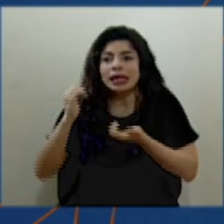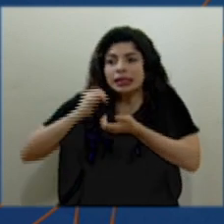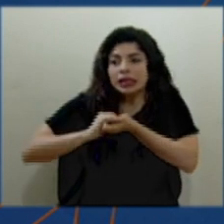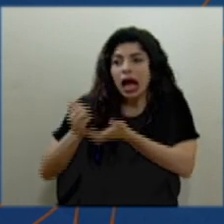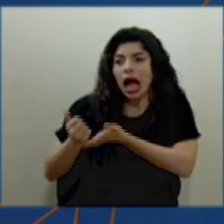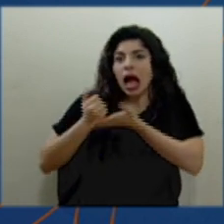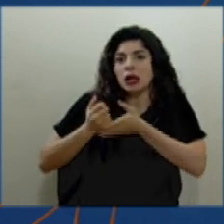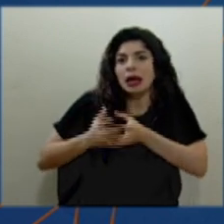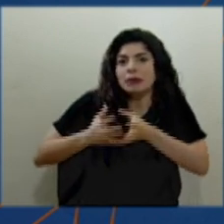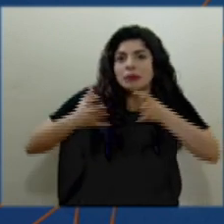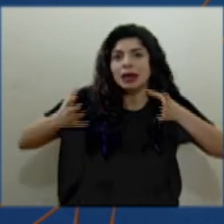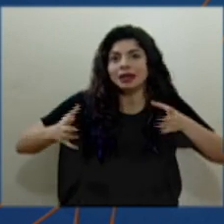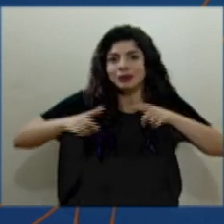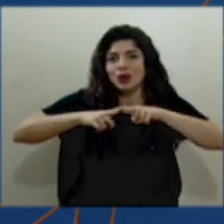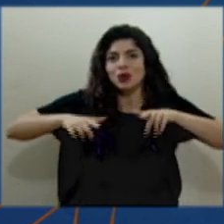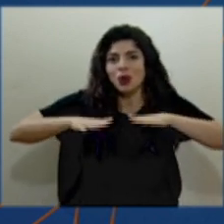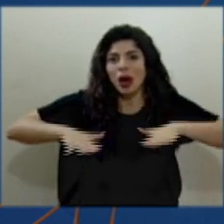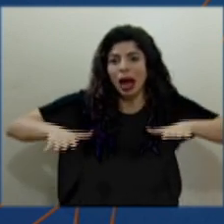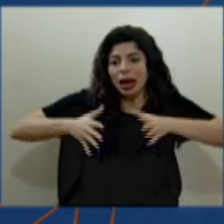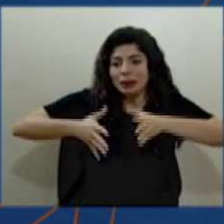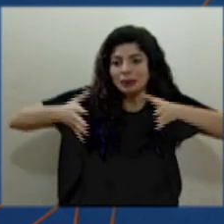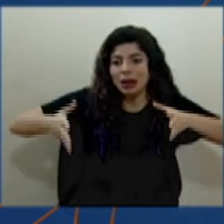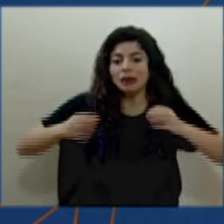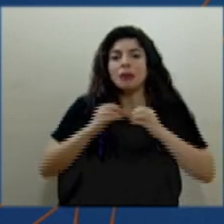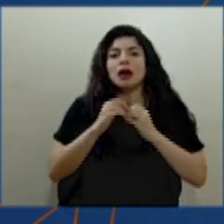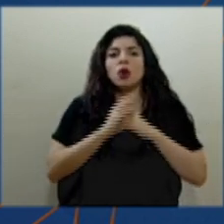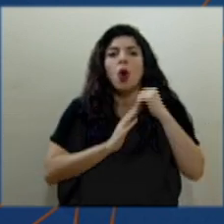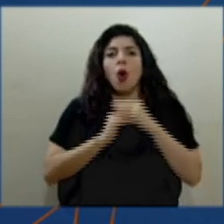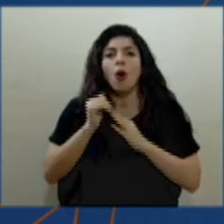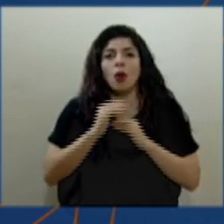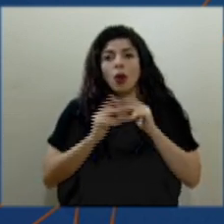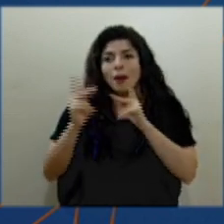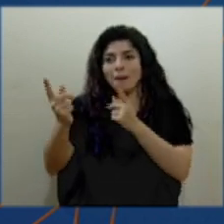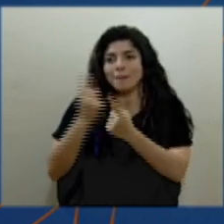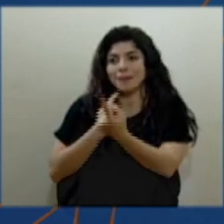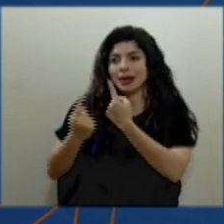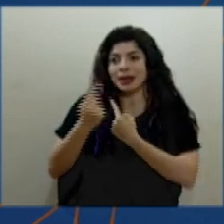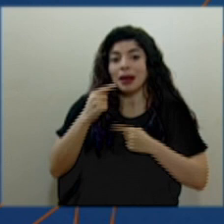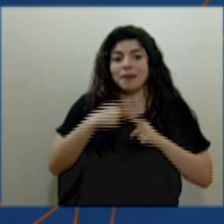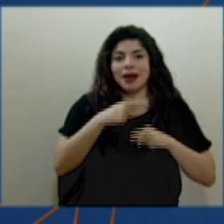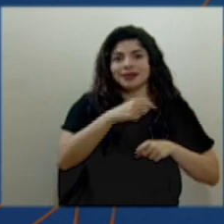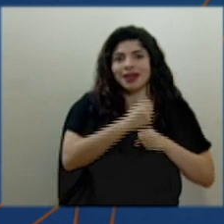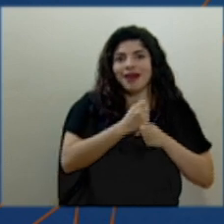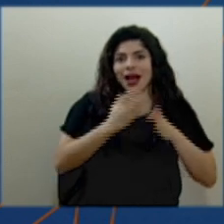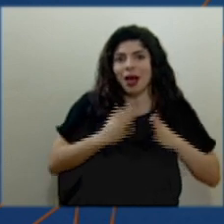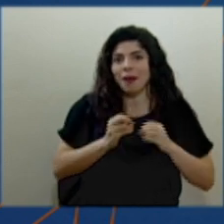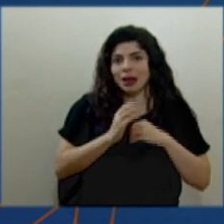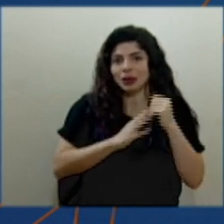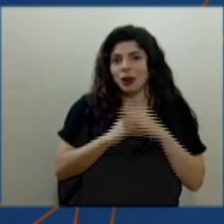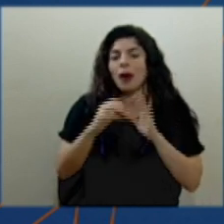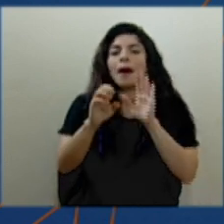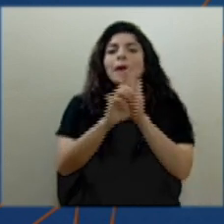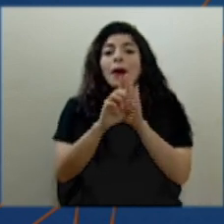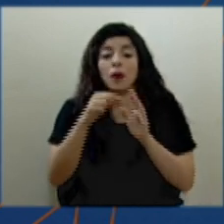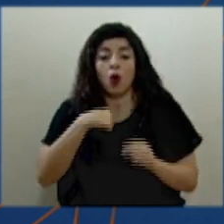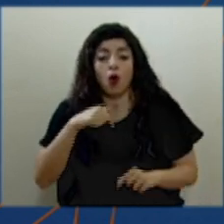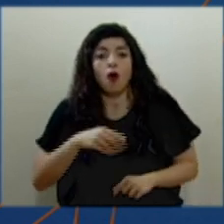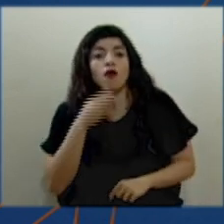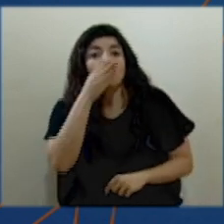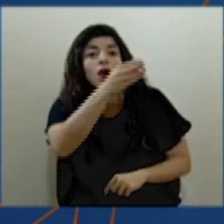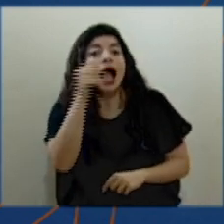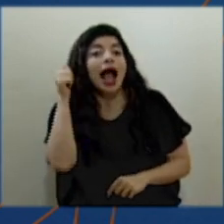la capacidad de espacio físico con mayor comodidad para los usuarios y el personal de salud. Por ejemplo, hoy andaba en Alajuela